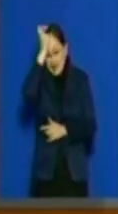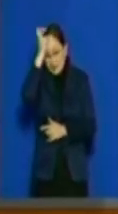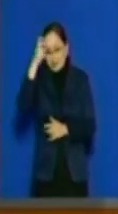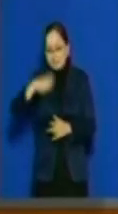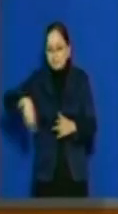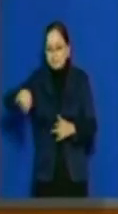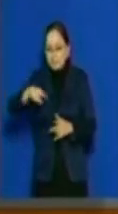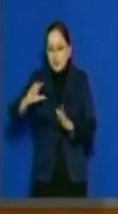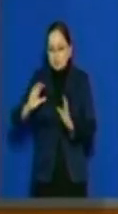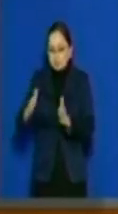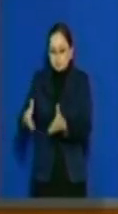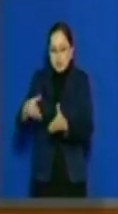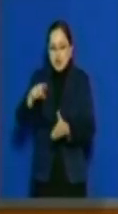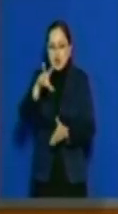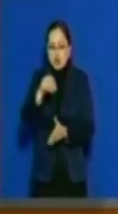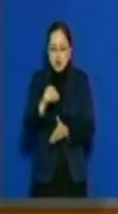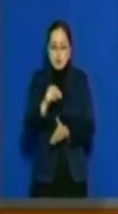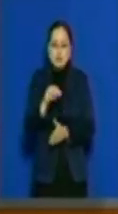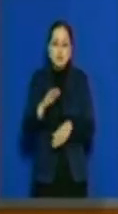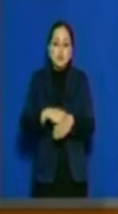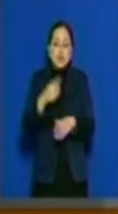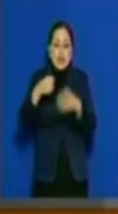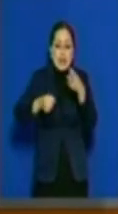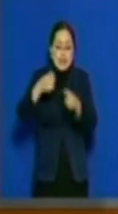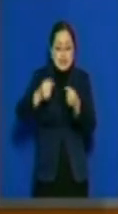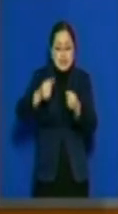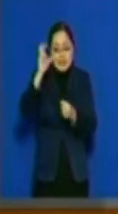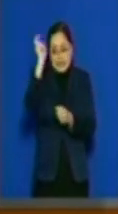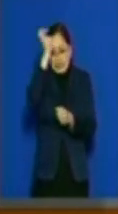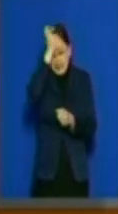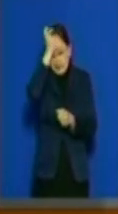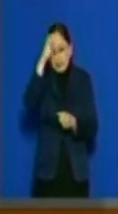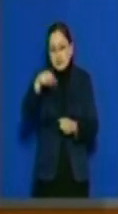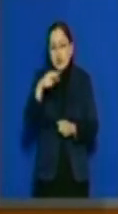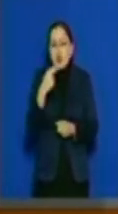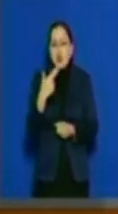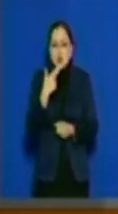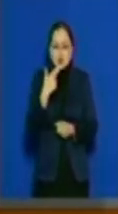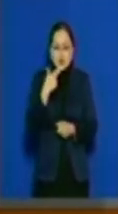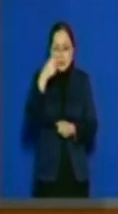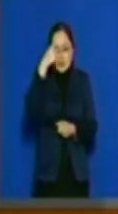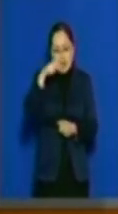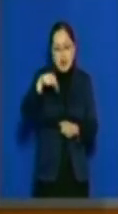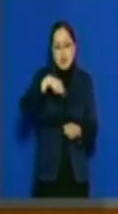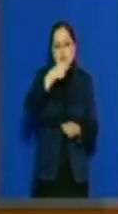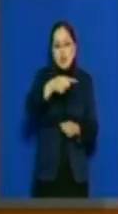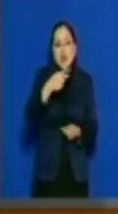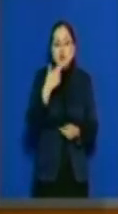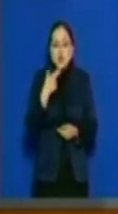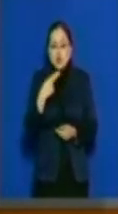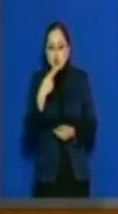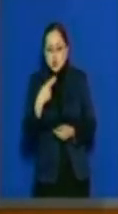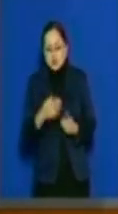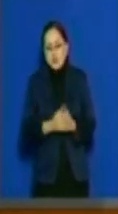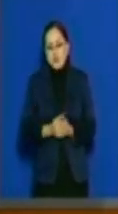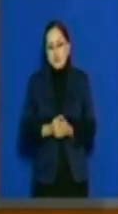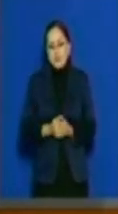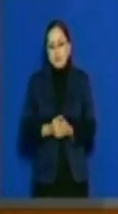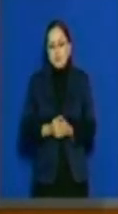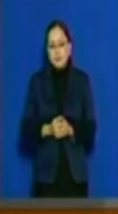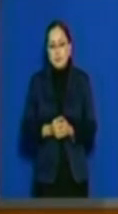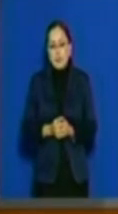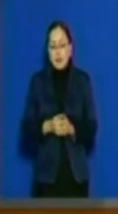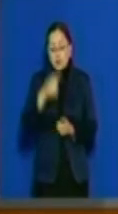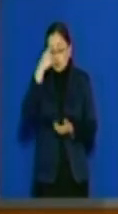de cabra se utiliza para, sobre todo, la industria dulcera. Creo que